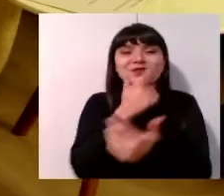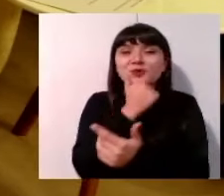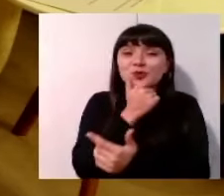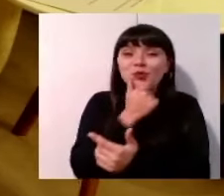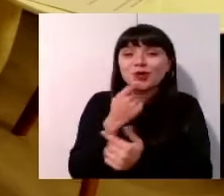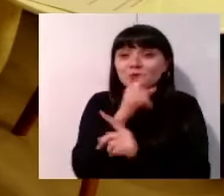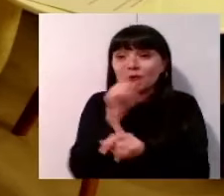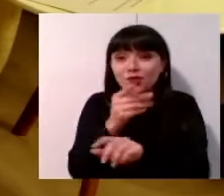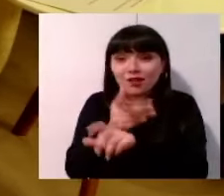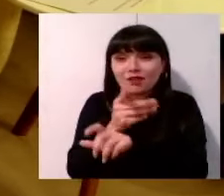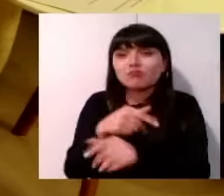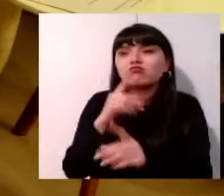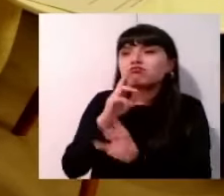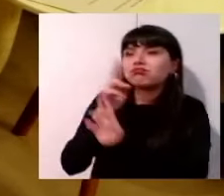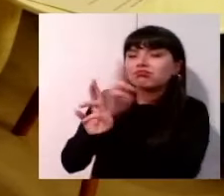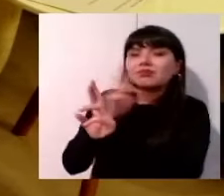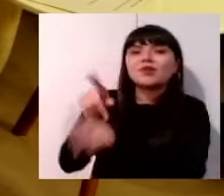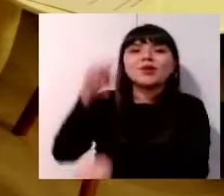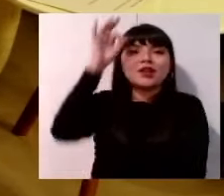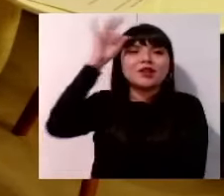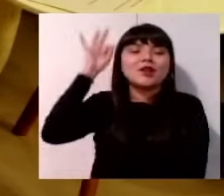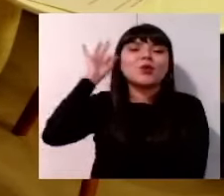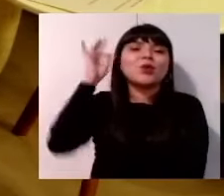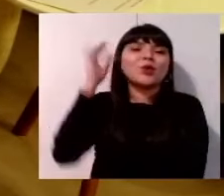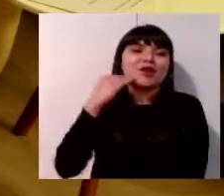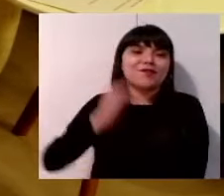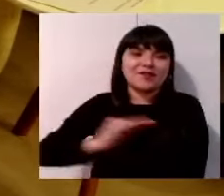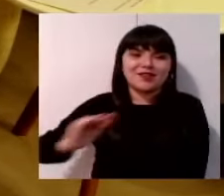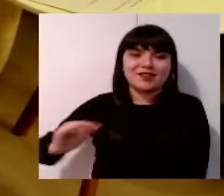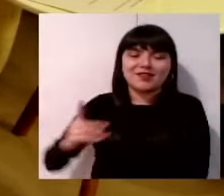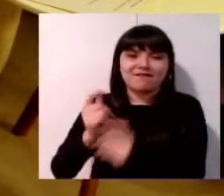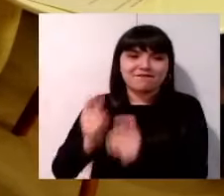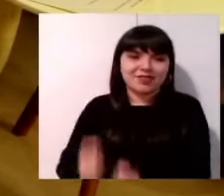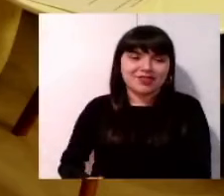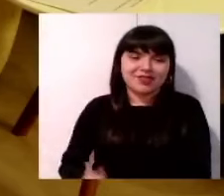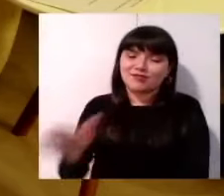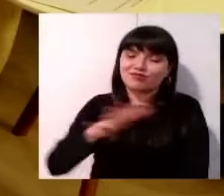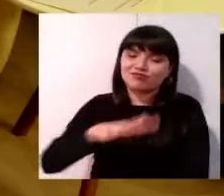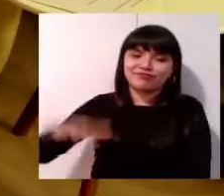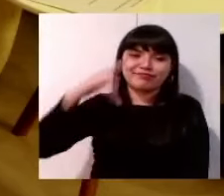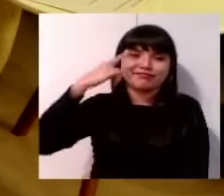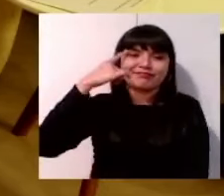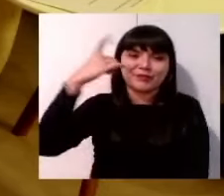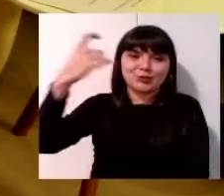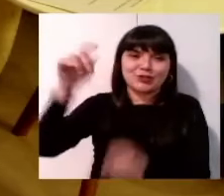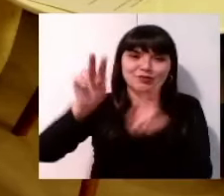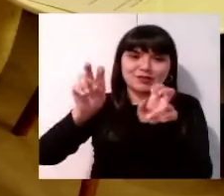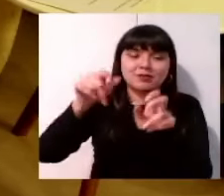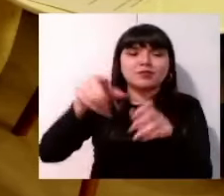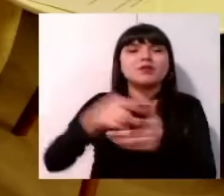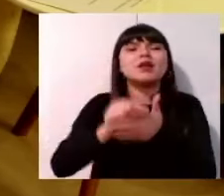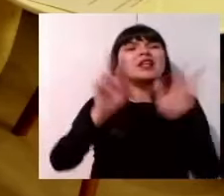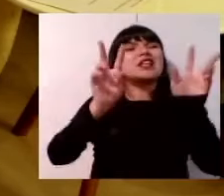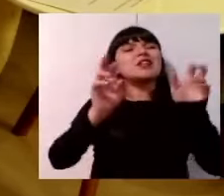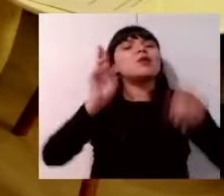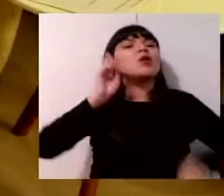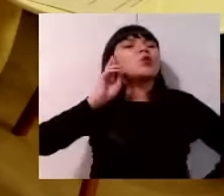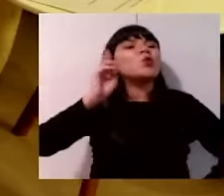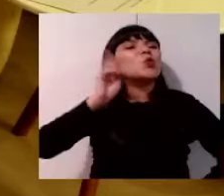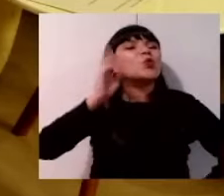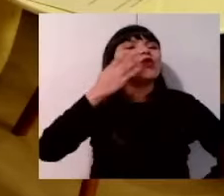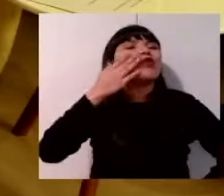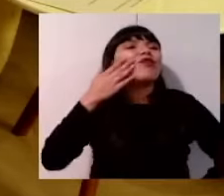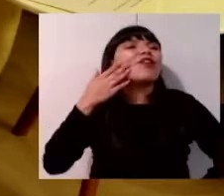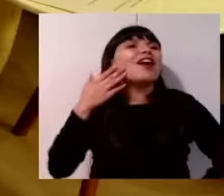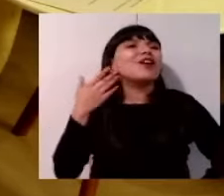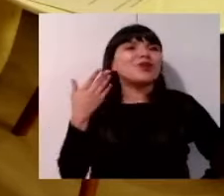neuróloga infantil experta en sueño. Hablemos también, Carolina, del ruido blanco, que se llama. ¿Qué es lo que es?